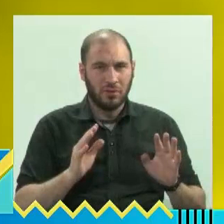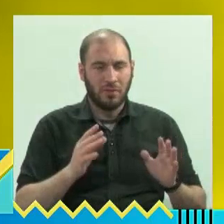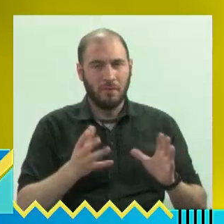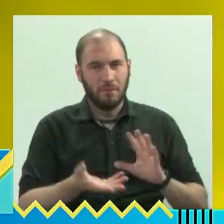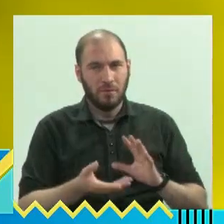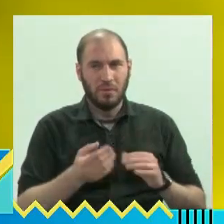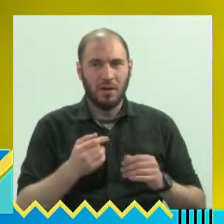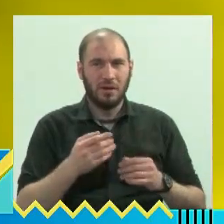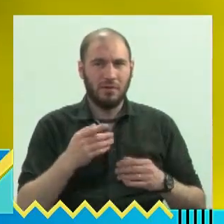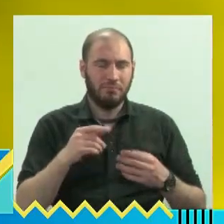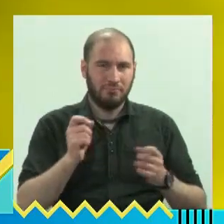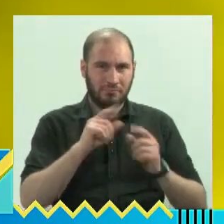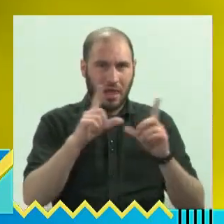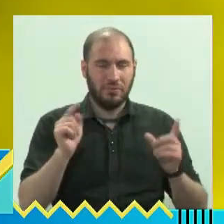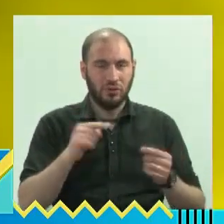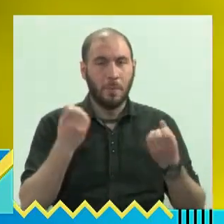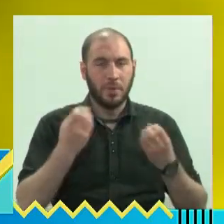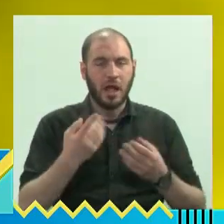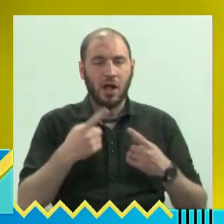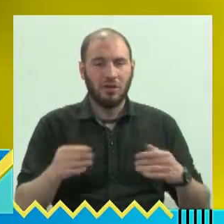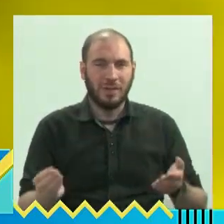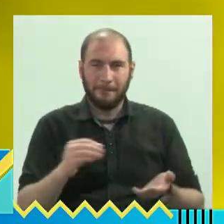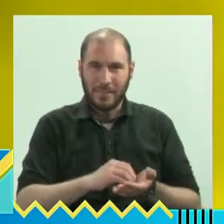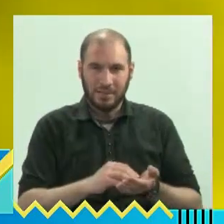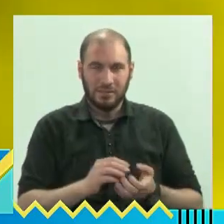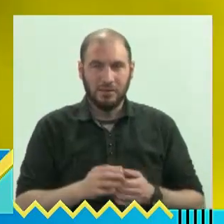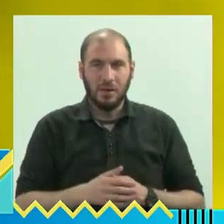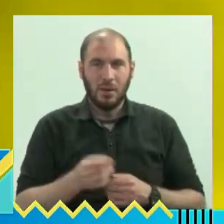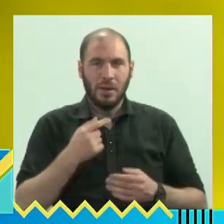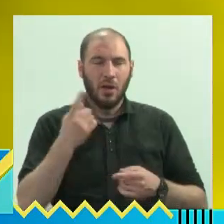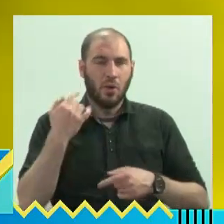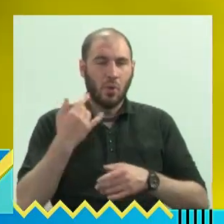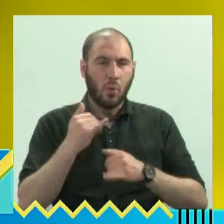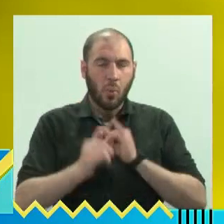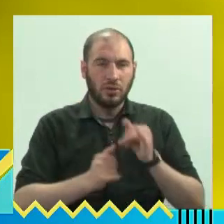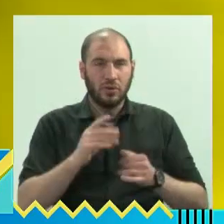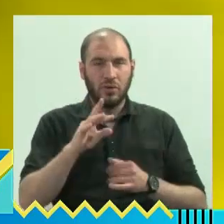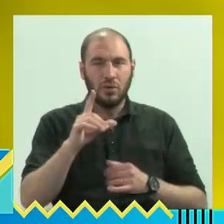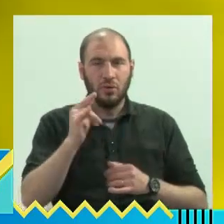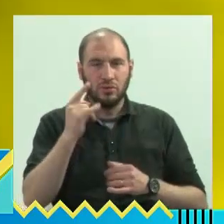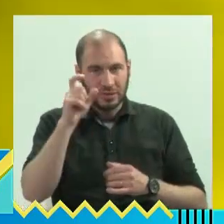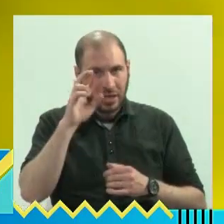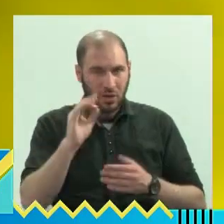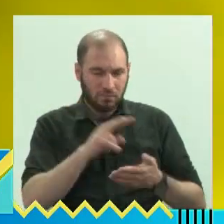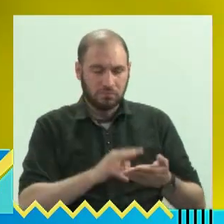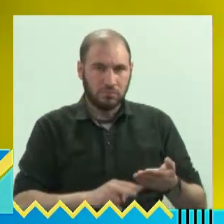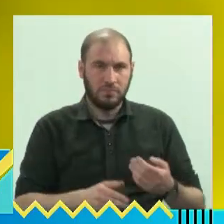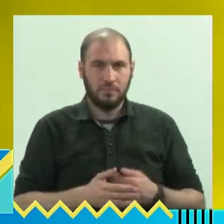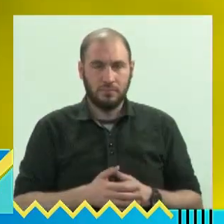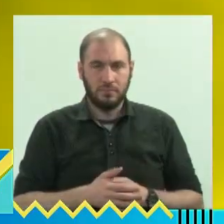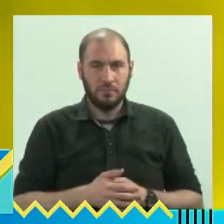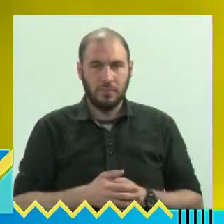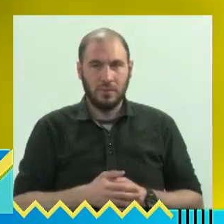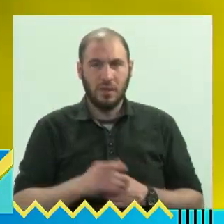tenga que ver con lo maravilloso, pero porque es un elemento más, ¿no? Si uno lee los cuentos de Draghi Lucero, por ejemplo, que,